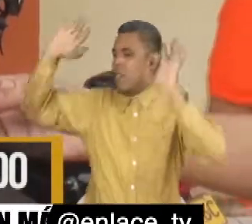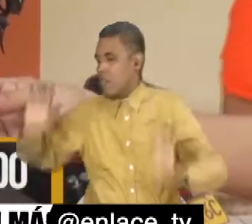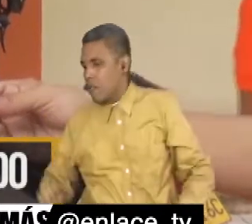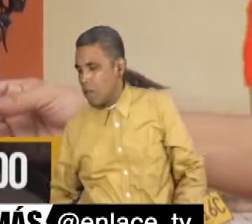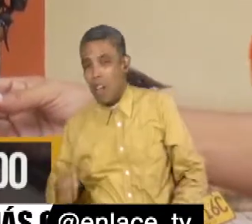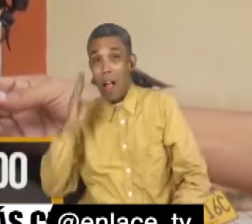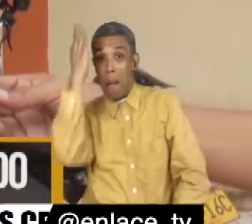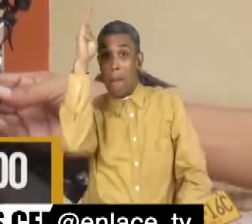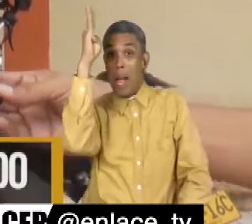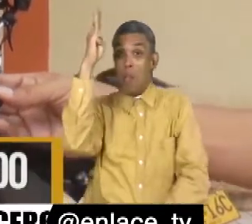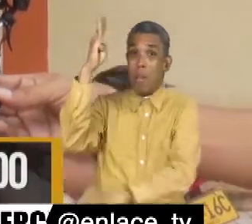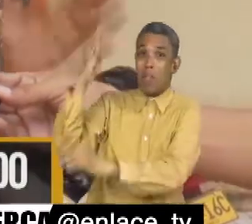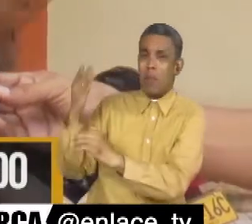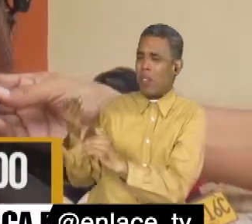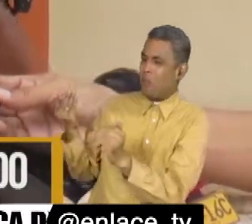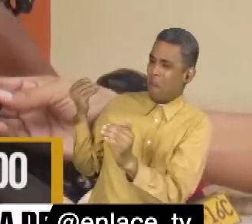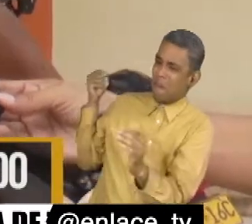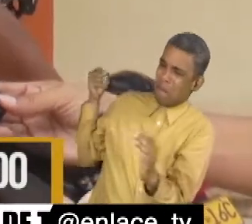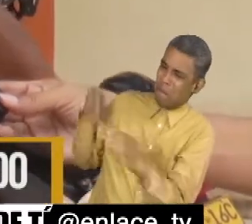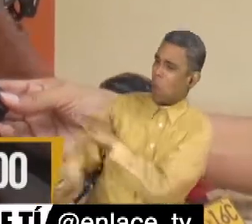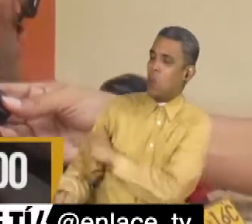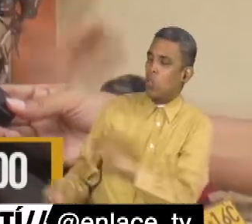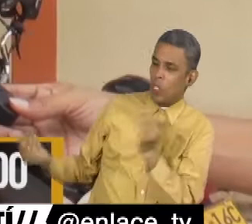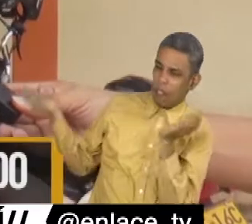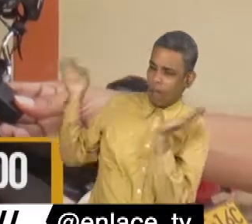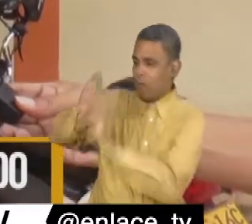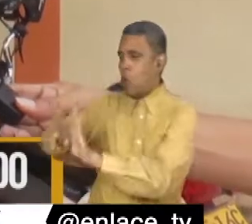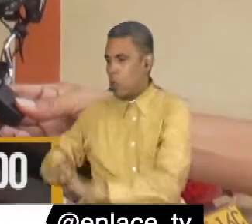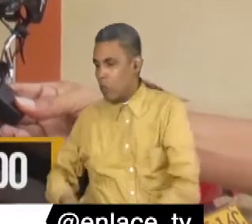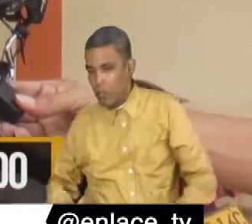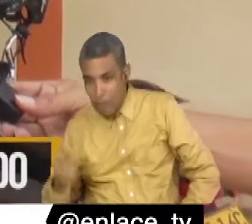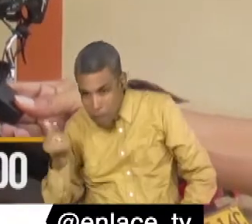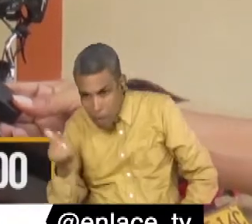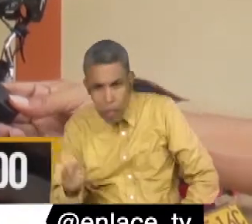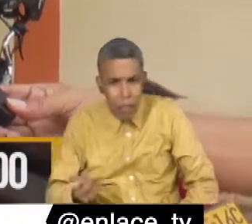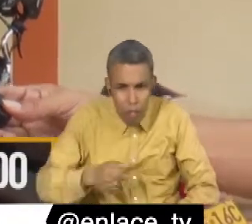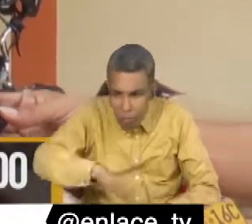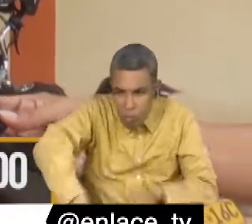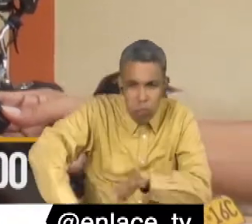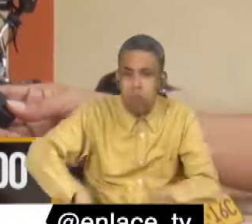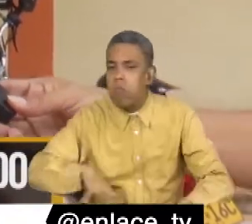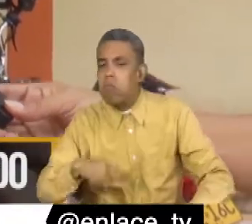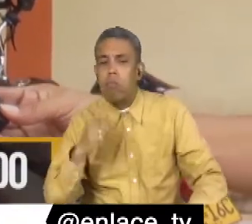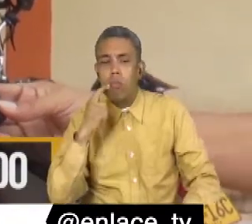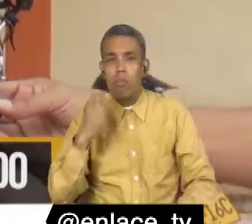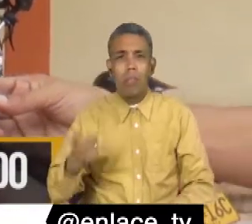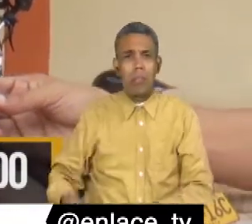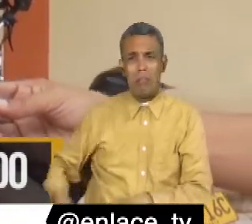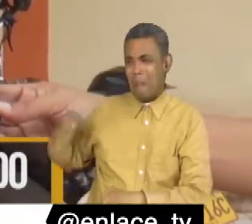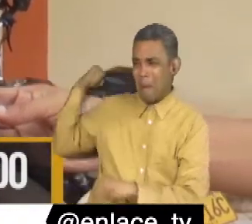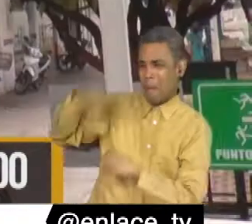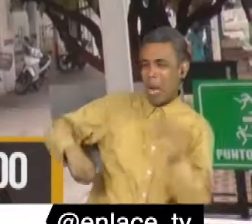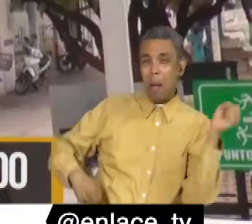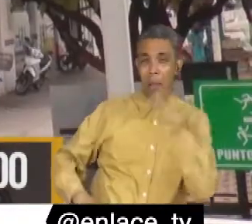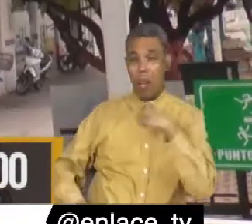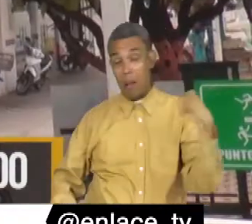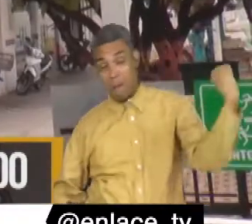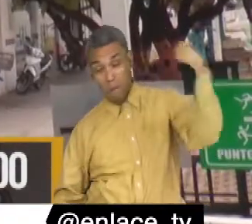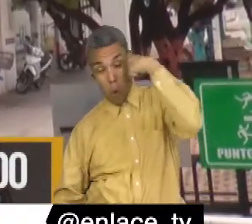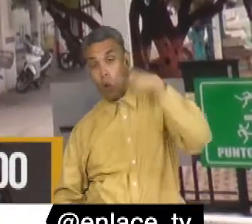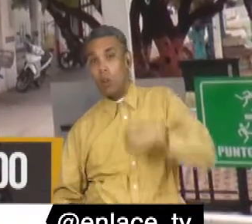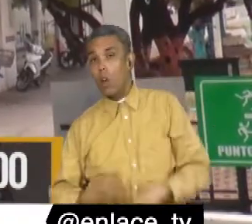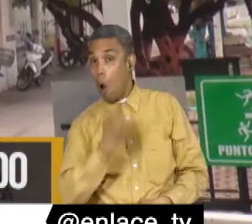él los pateaban y les amparon la pata aquí en el ojo. Eso le dieron pata ahí porque no le